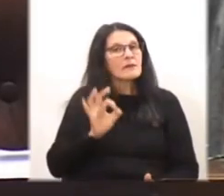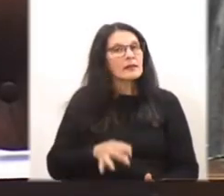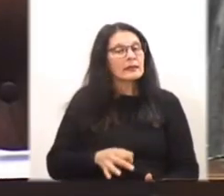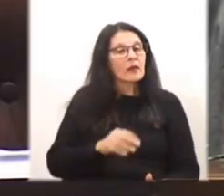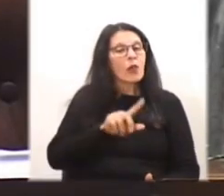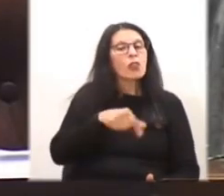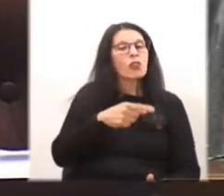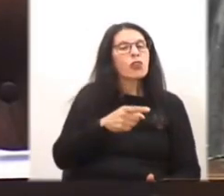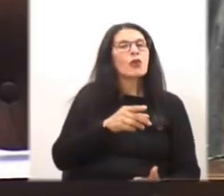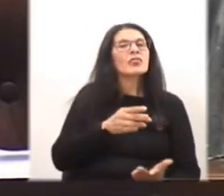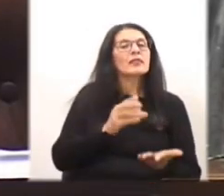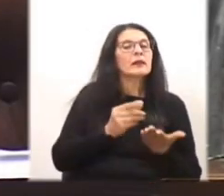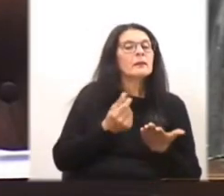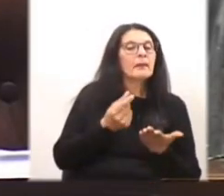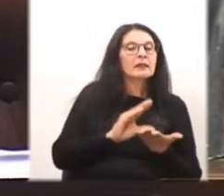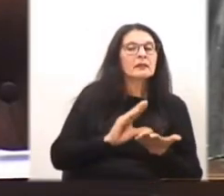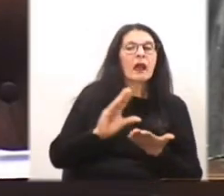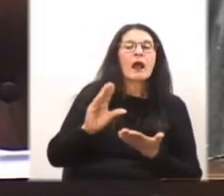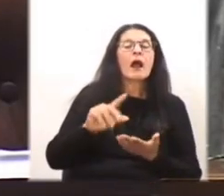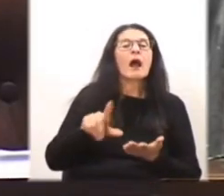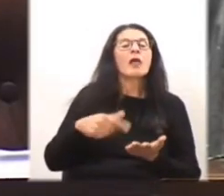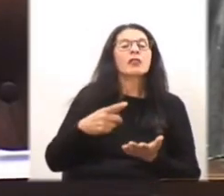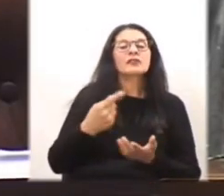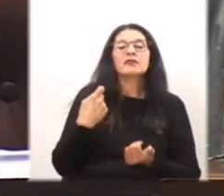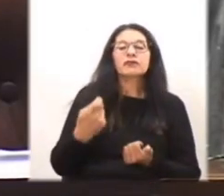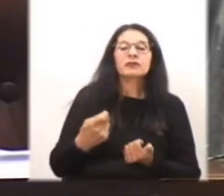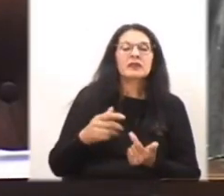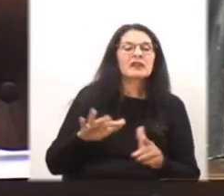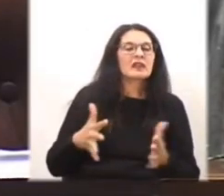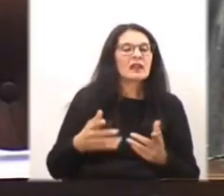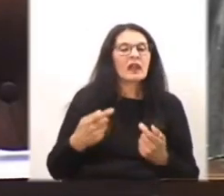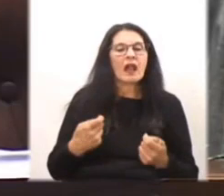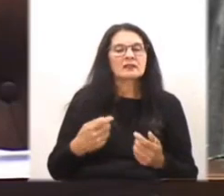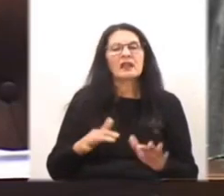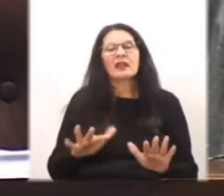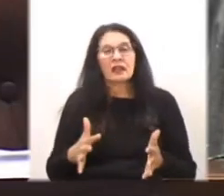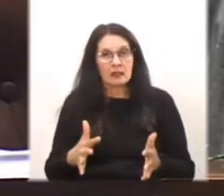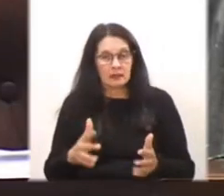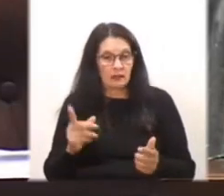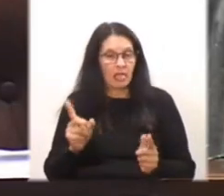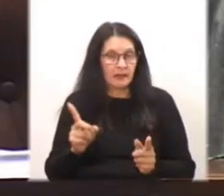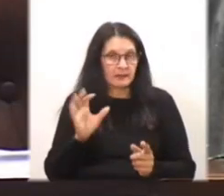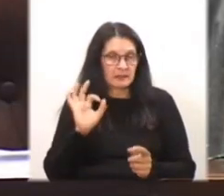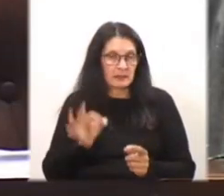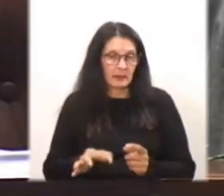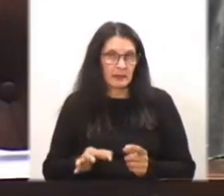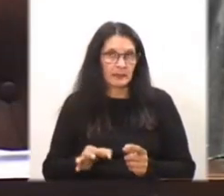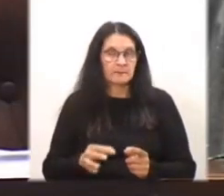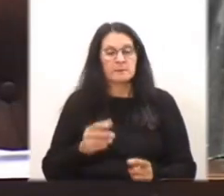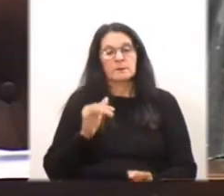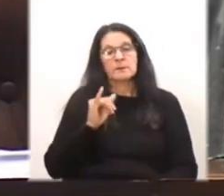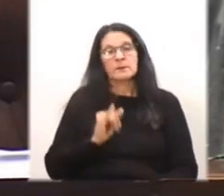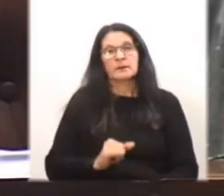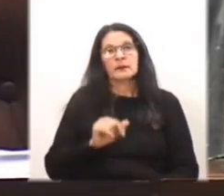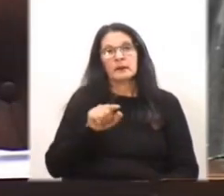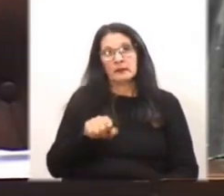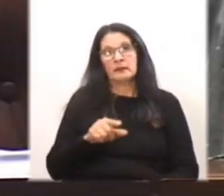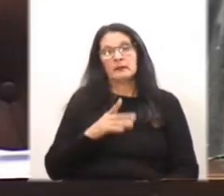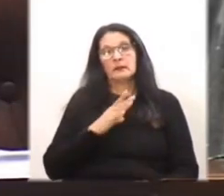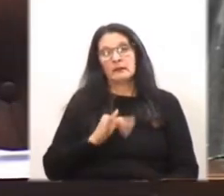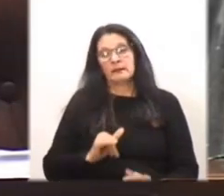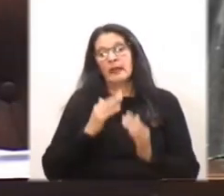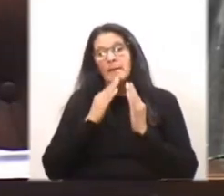destino, hacia dónde van, en qué se invierte, en qué se gasta. Y en ese sentido tendremos